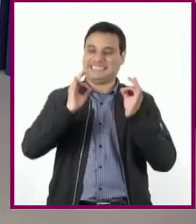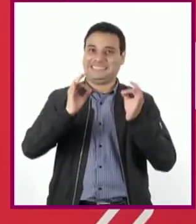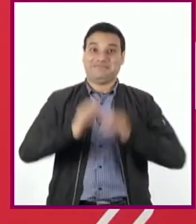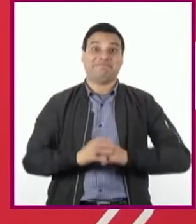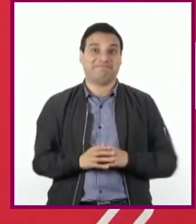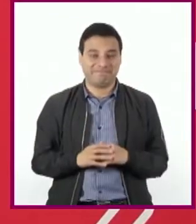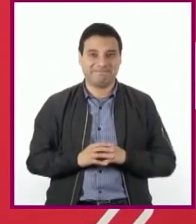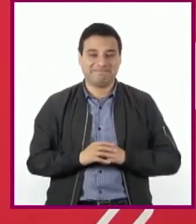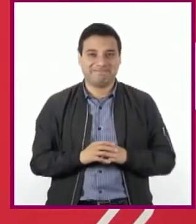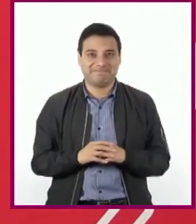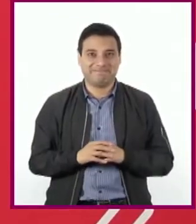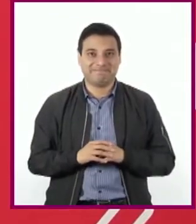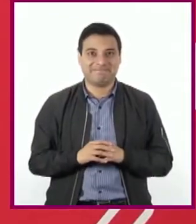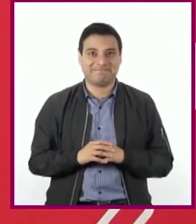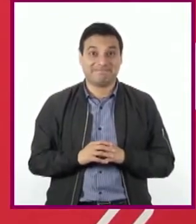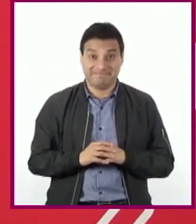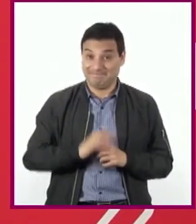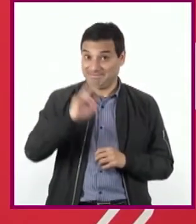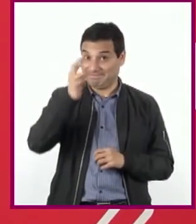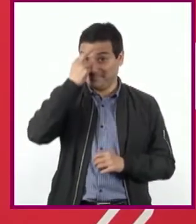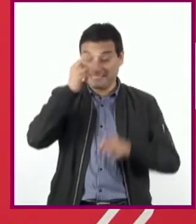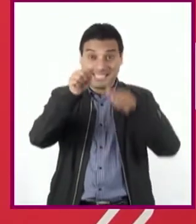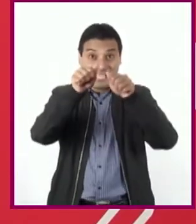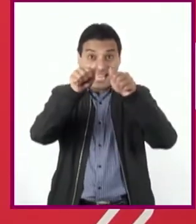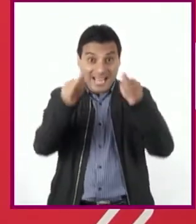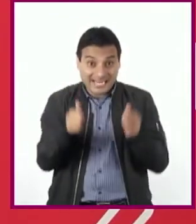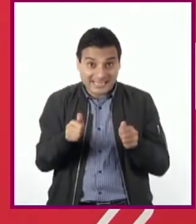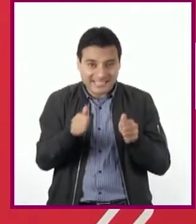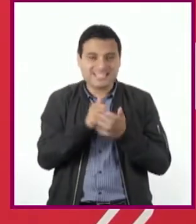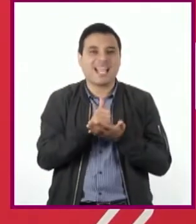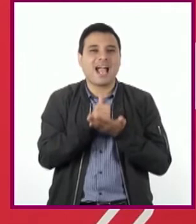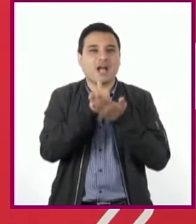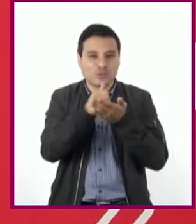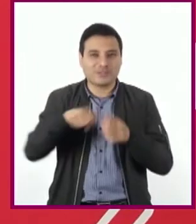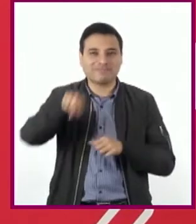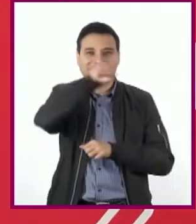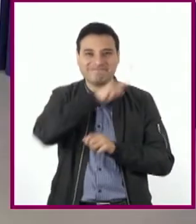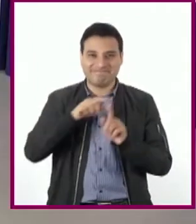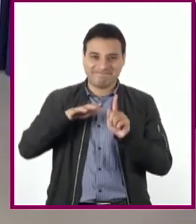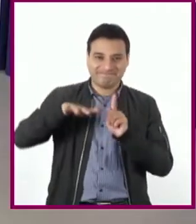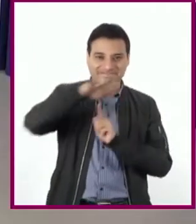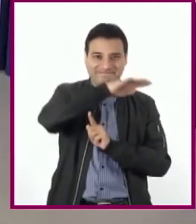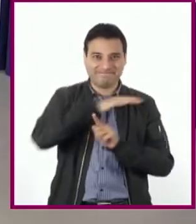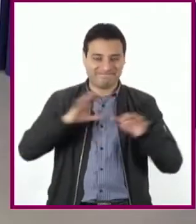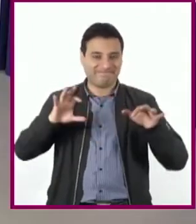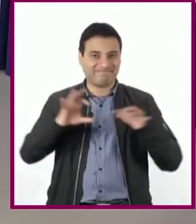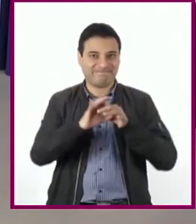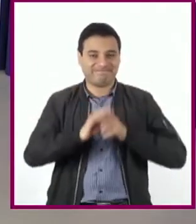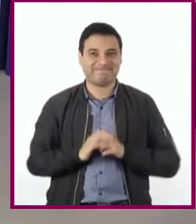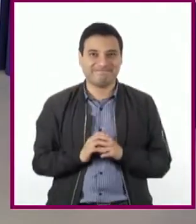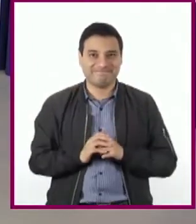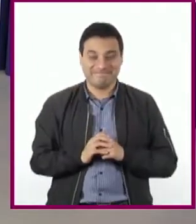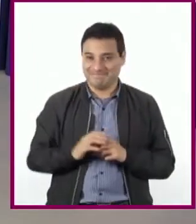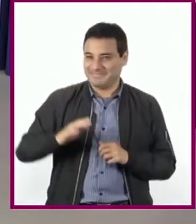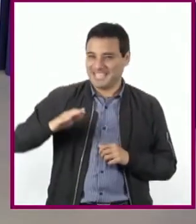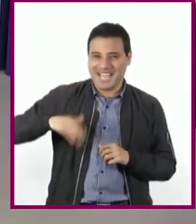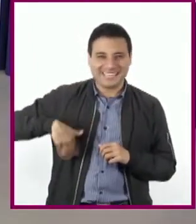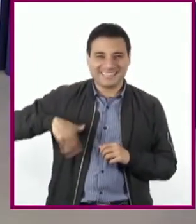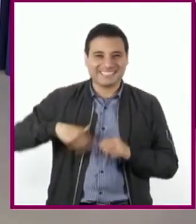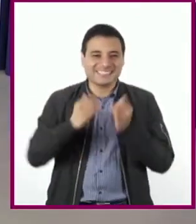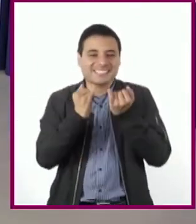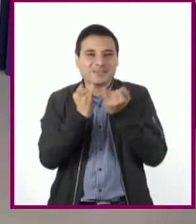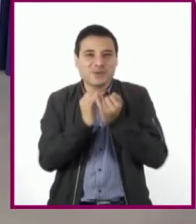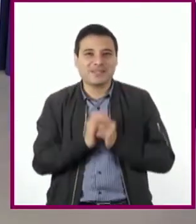asignaturas. Consideren que el arte les propone otra manera de relacionarse con su entorno. Como lo acabamos de hacer al